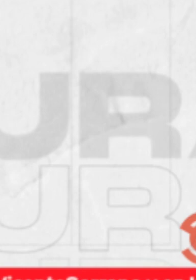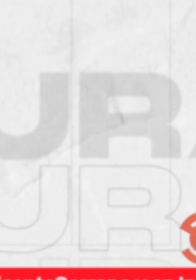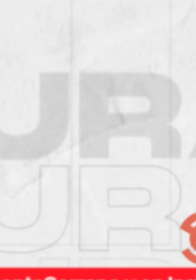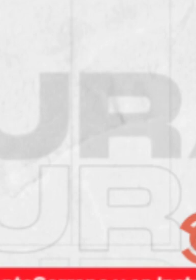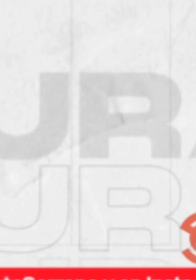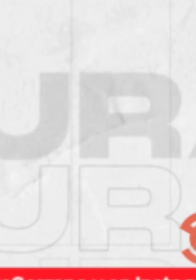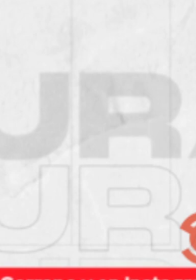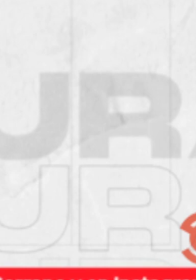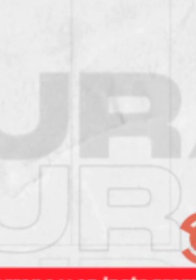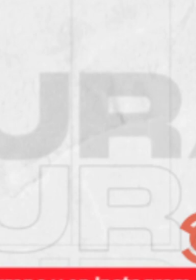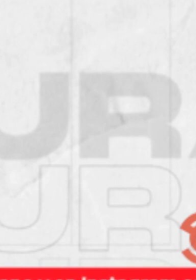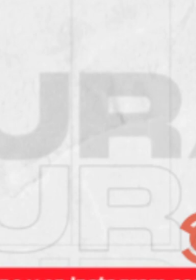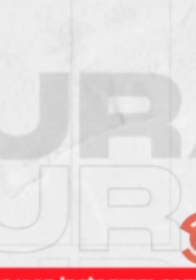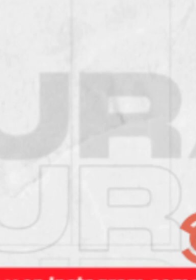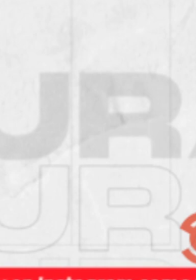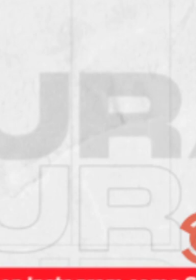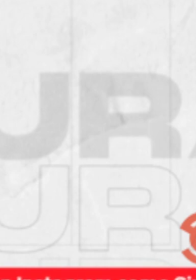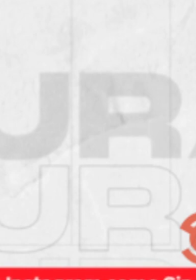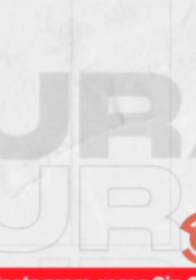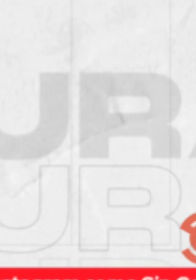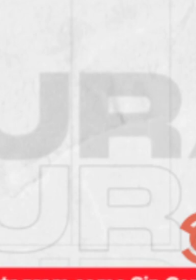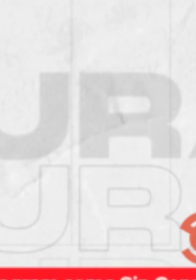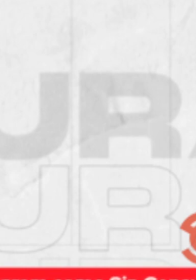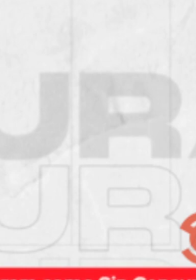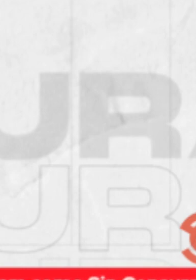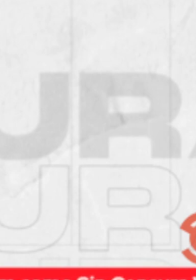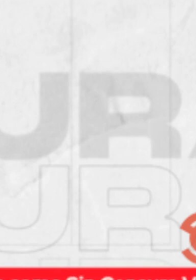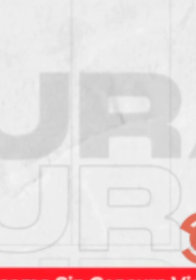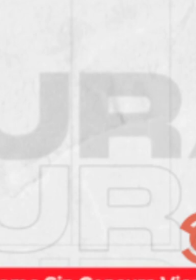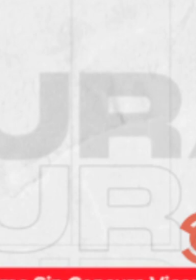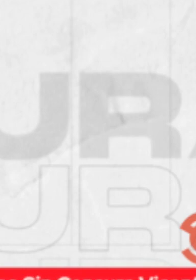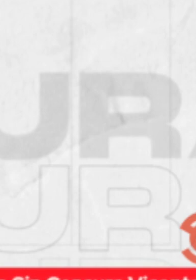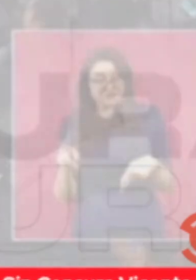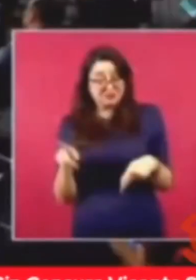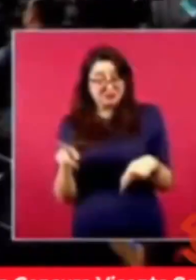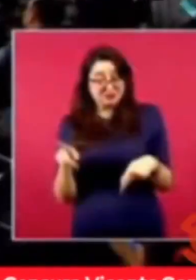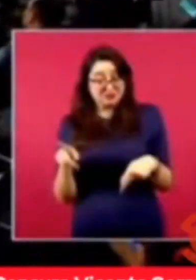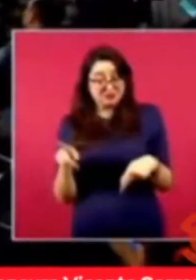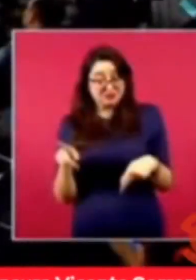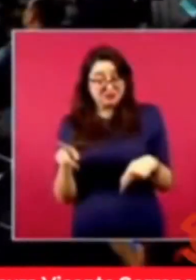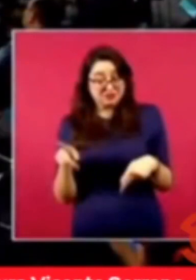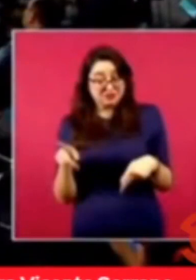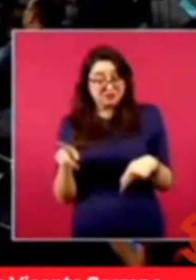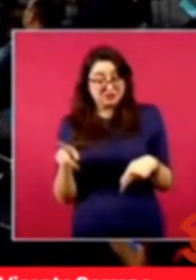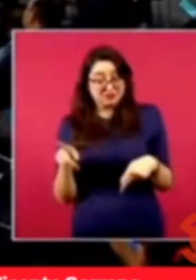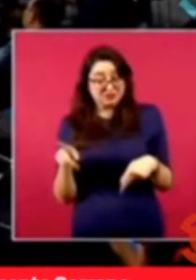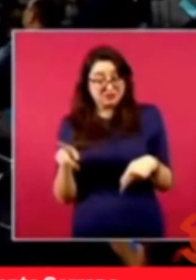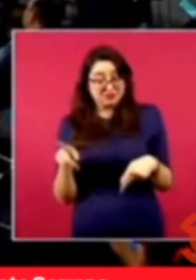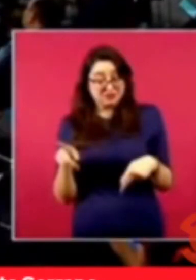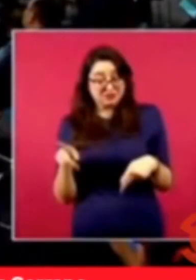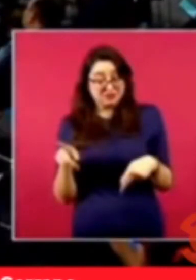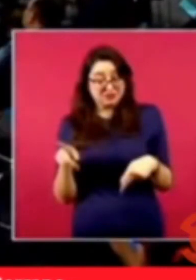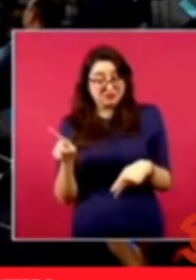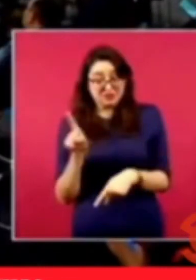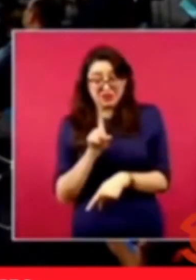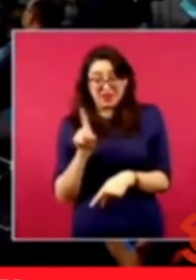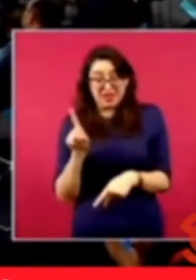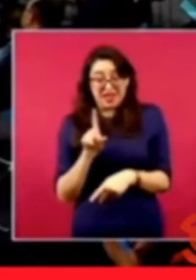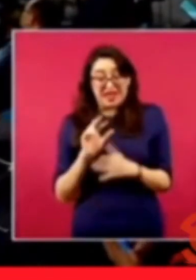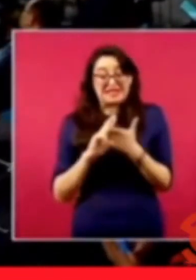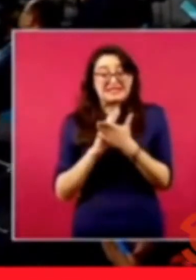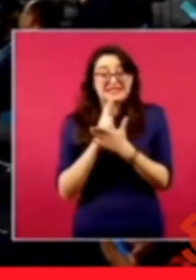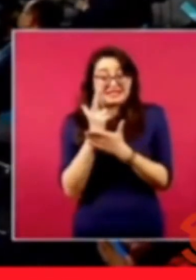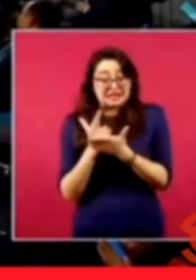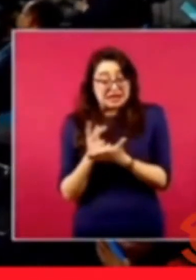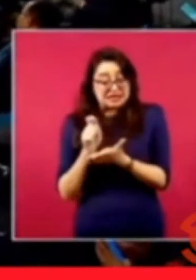asquerosa, terrible. Continuemos con las declaraciones de Zoé Robledo, creo que son interesantes, querido don David, querido público consentidor. Millones